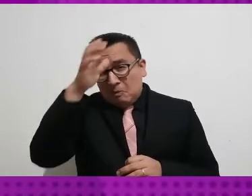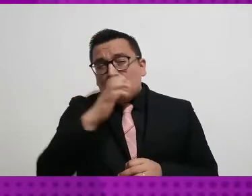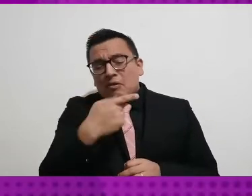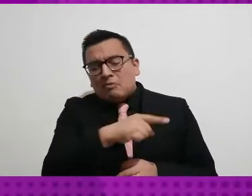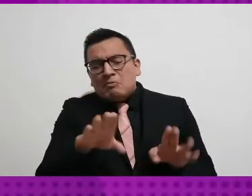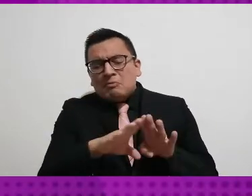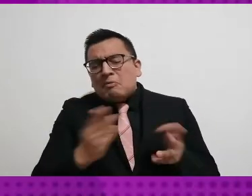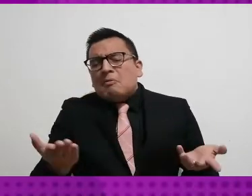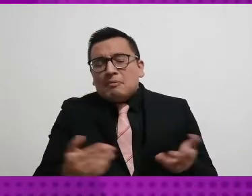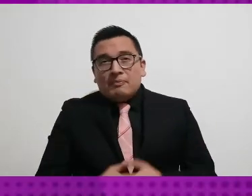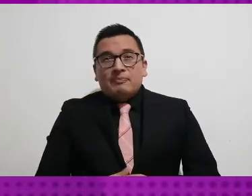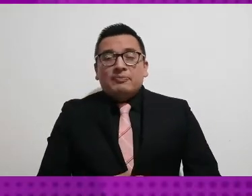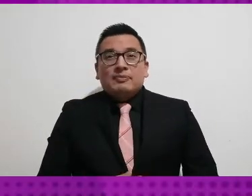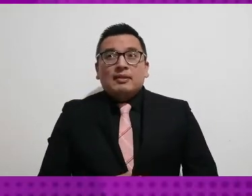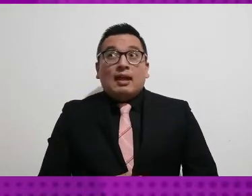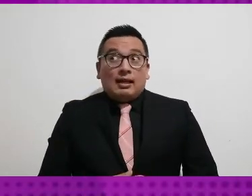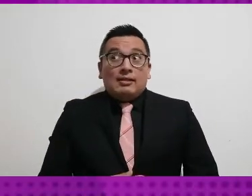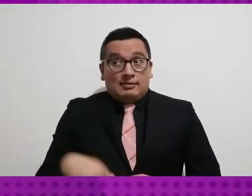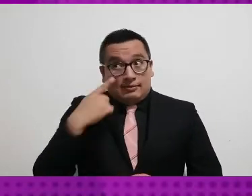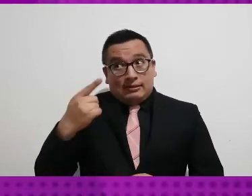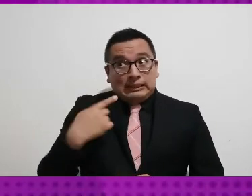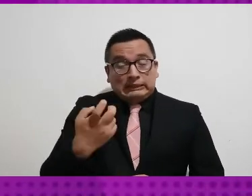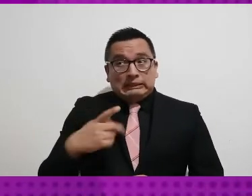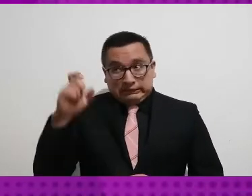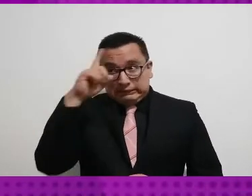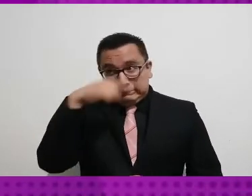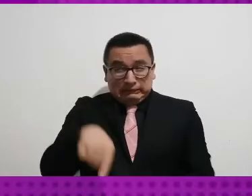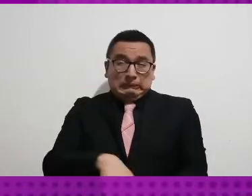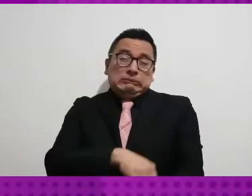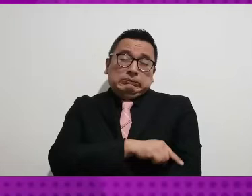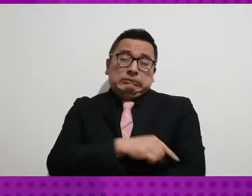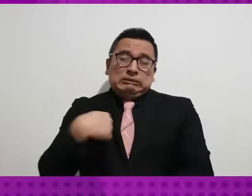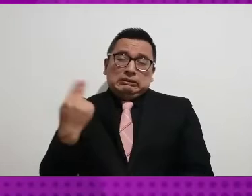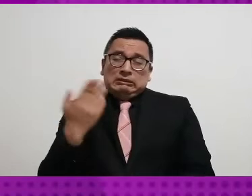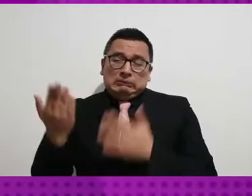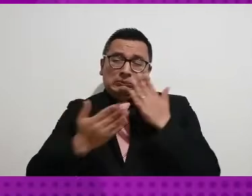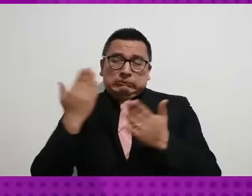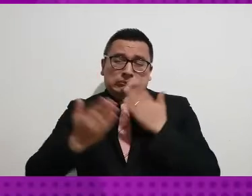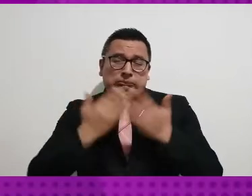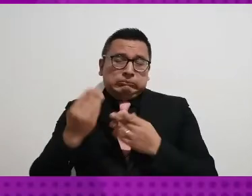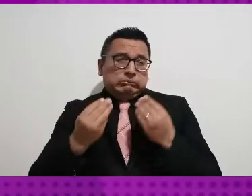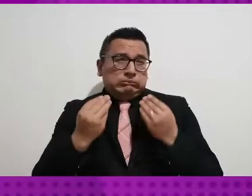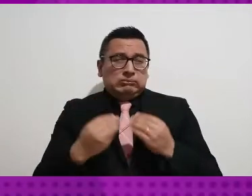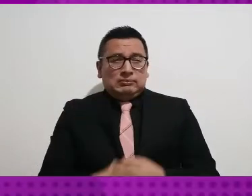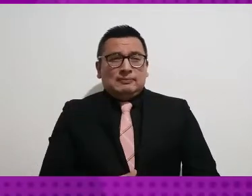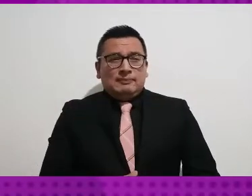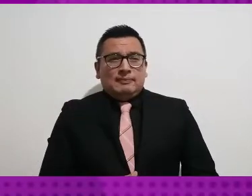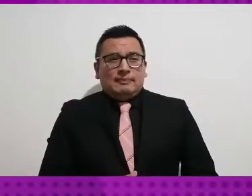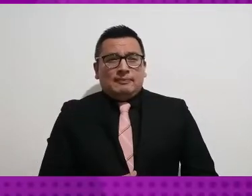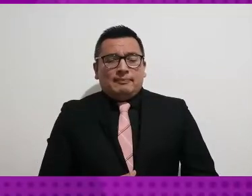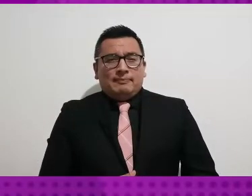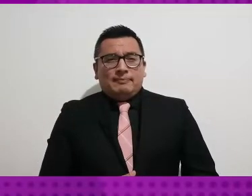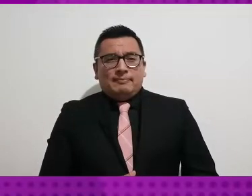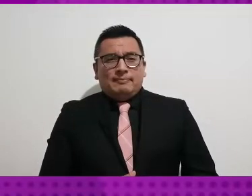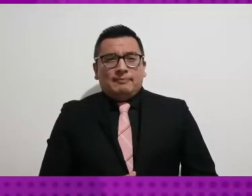Sí, mira, pues fue un proceso largo. Primero fue un proceso muy largo, un proceso de mucho estudio, un proceso de,